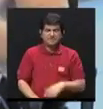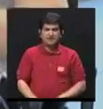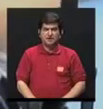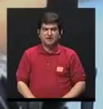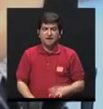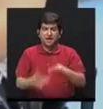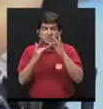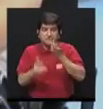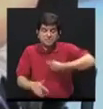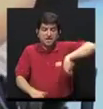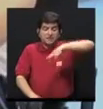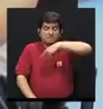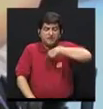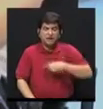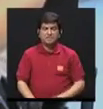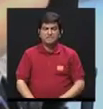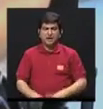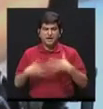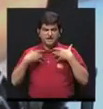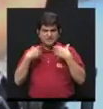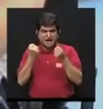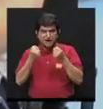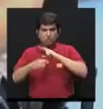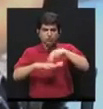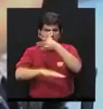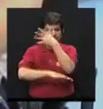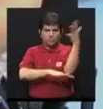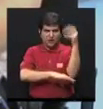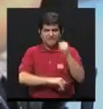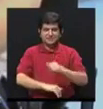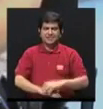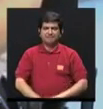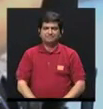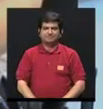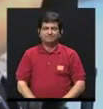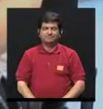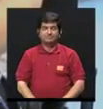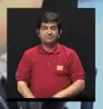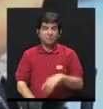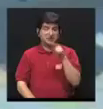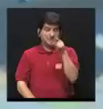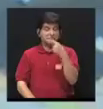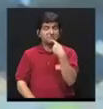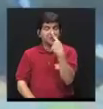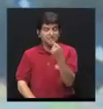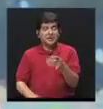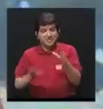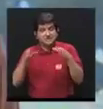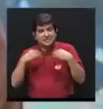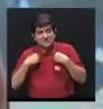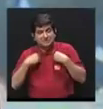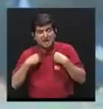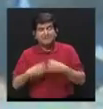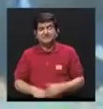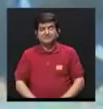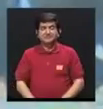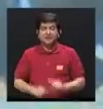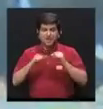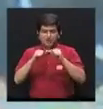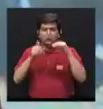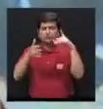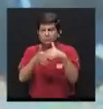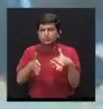nosotros, sobre nuestra salud, sobre la naturaleza. Pues te tomamos la palabra y vamos a seguir estudiando